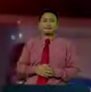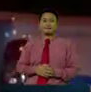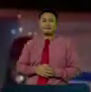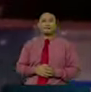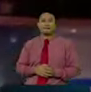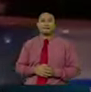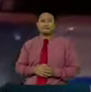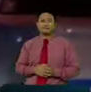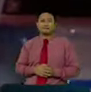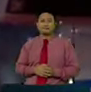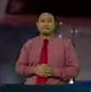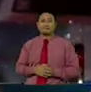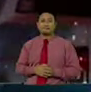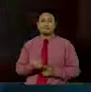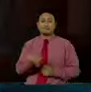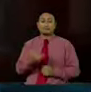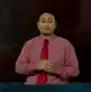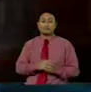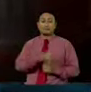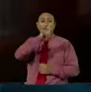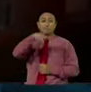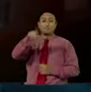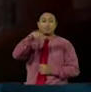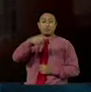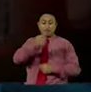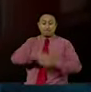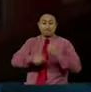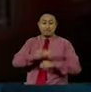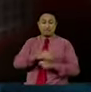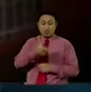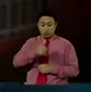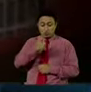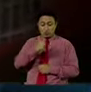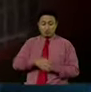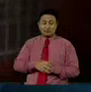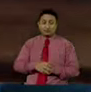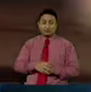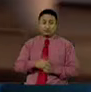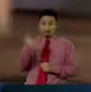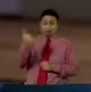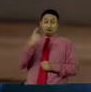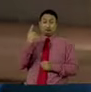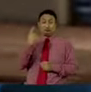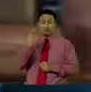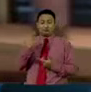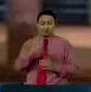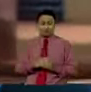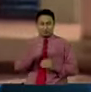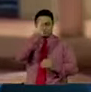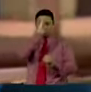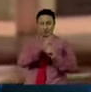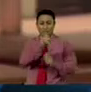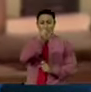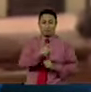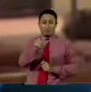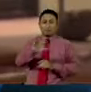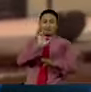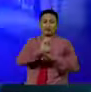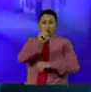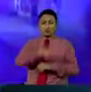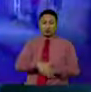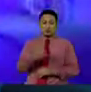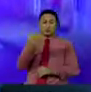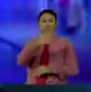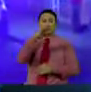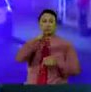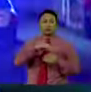A través de esta prohibición de venta y consumo de bebidas alcohólicas, se busca que los ecuatorianos acudan a sufragar